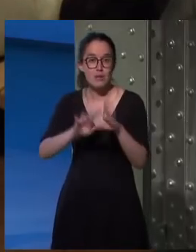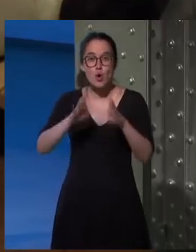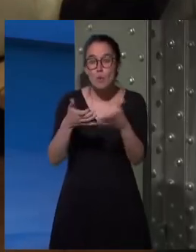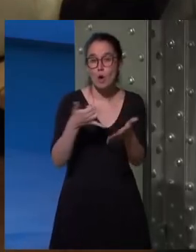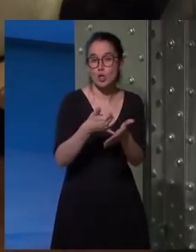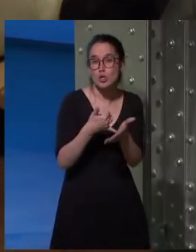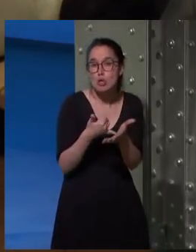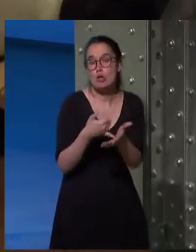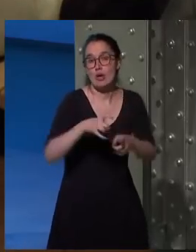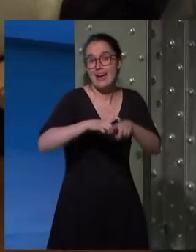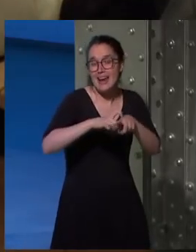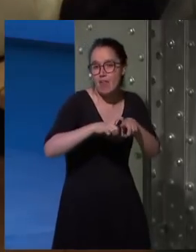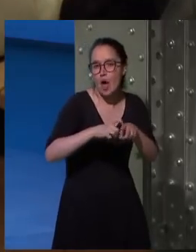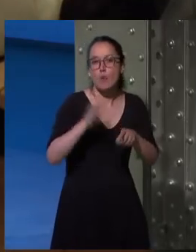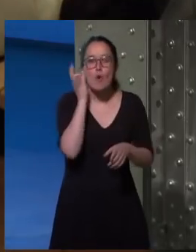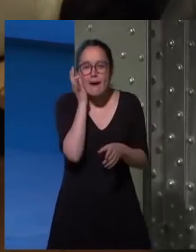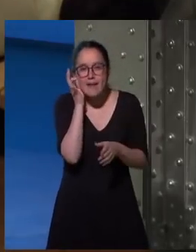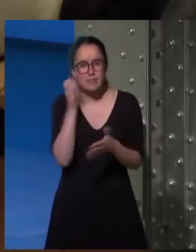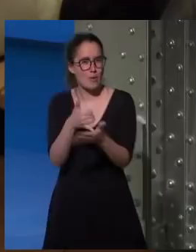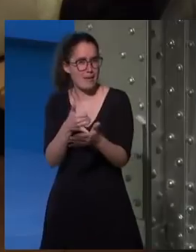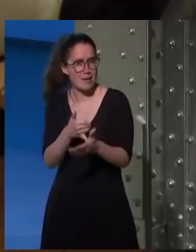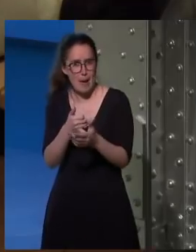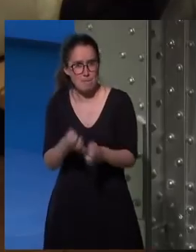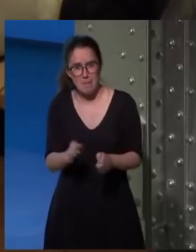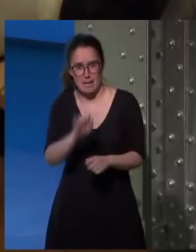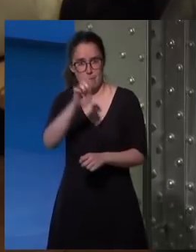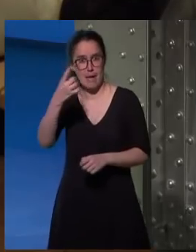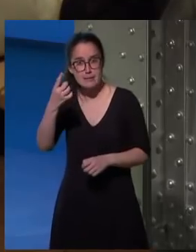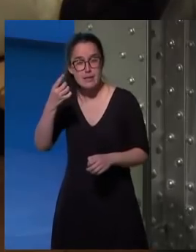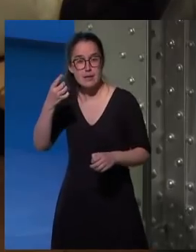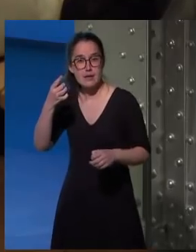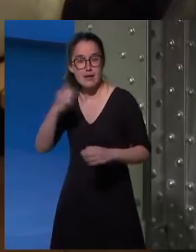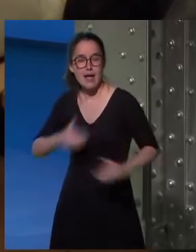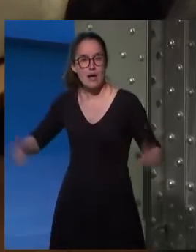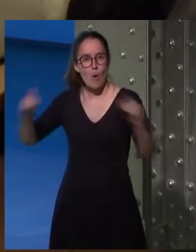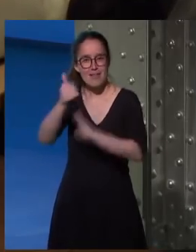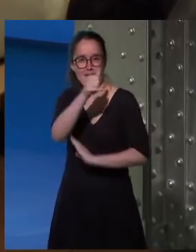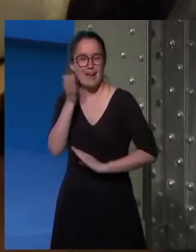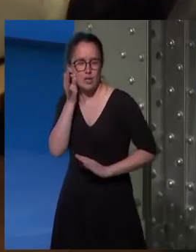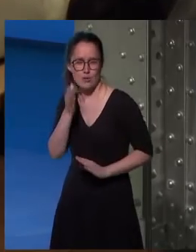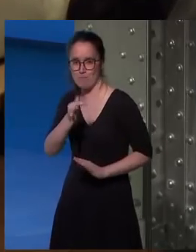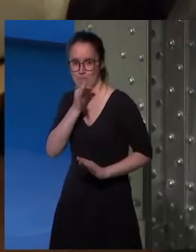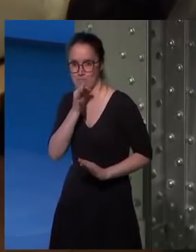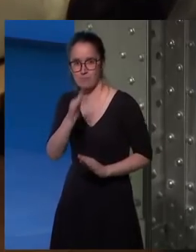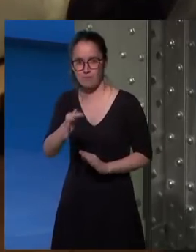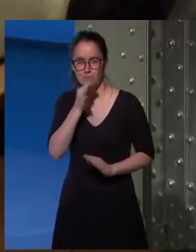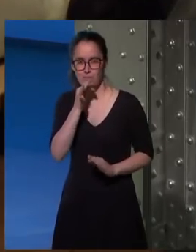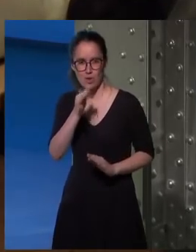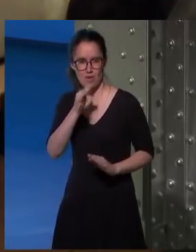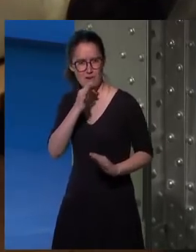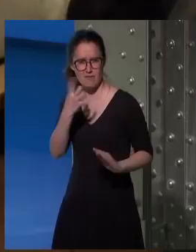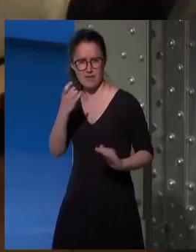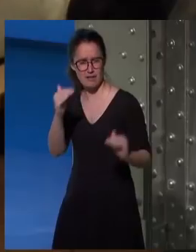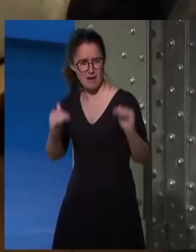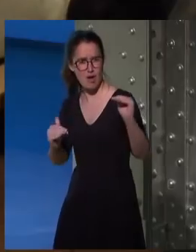minorías étnicas, mujeres que se encuentran en situaciones de mayor vulnerabilidad, el acceso a la igualdad de género, pues todavía nos queda